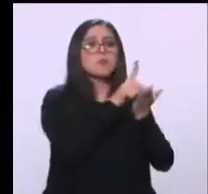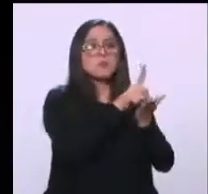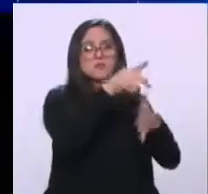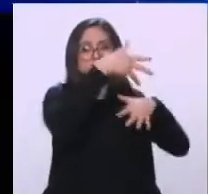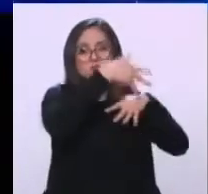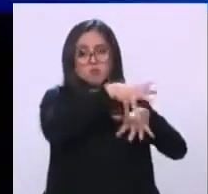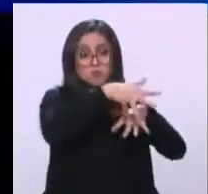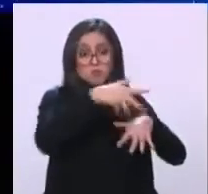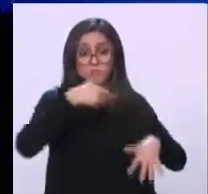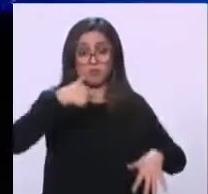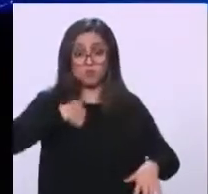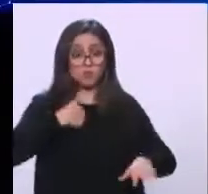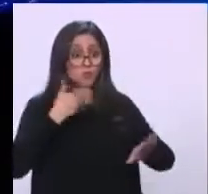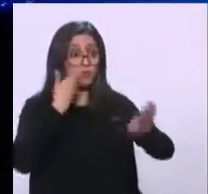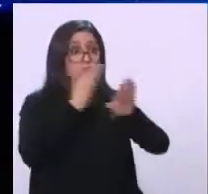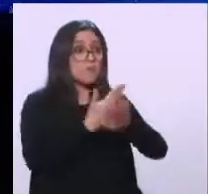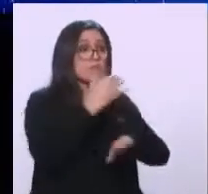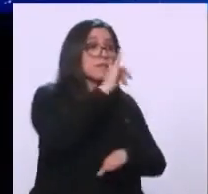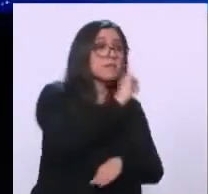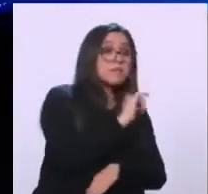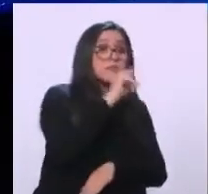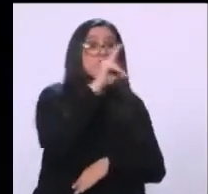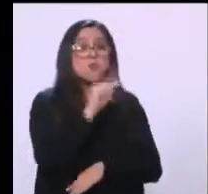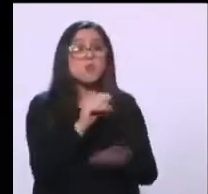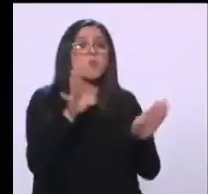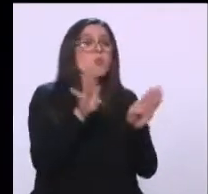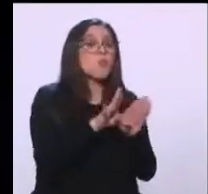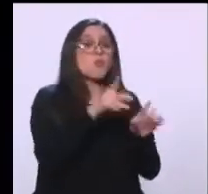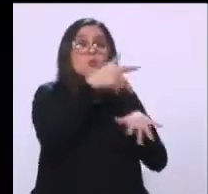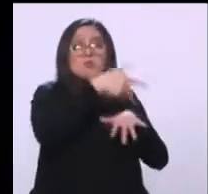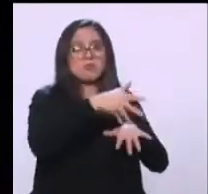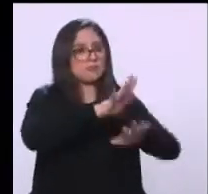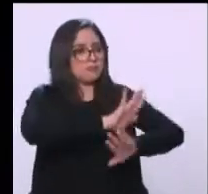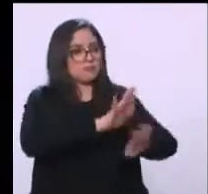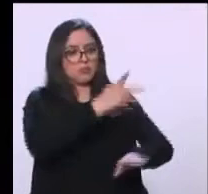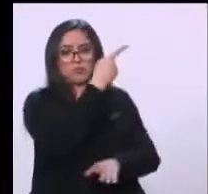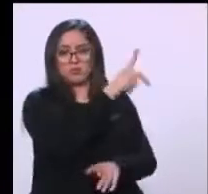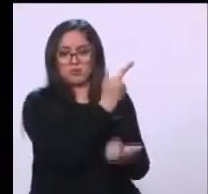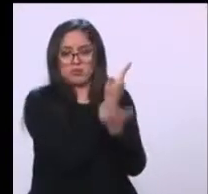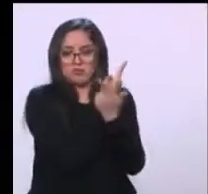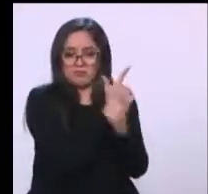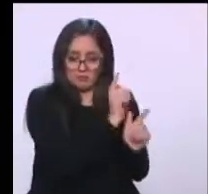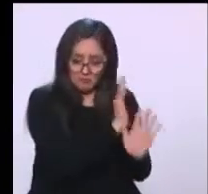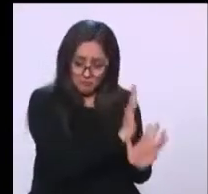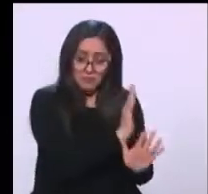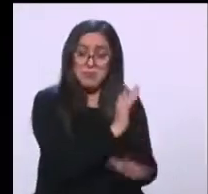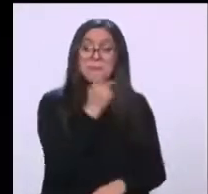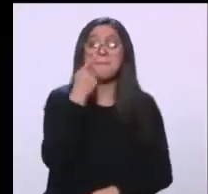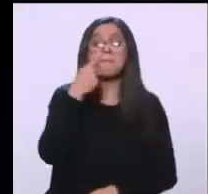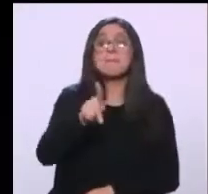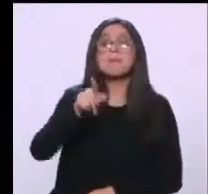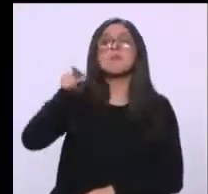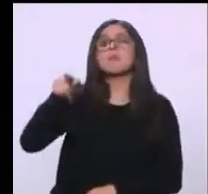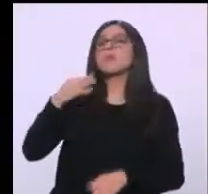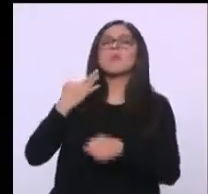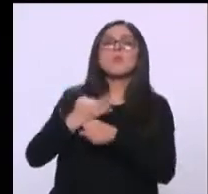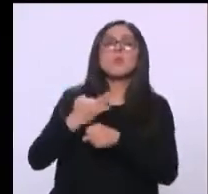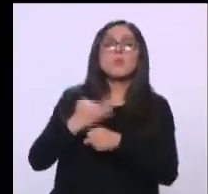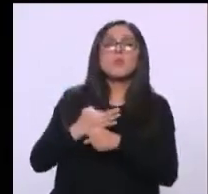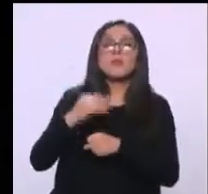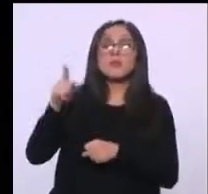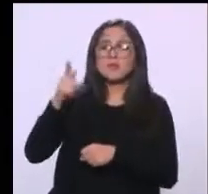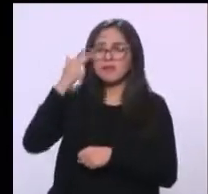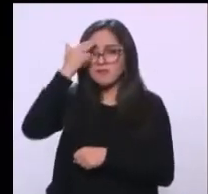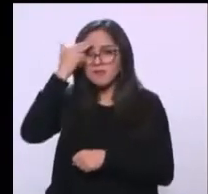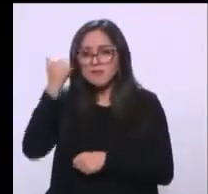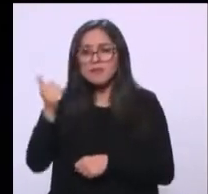no me voy a meter en cómo se puede protestar y no se puede protestar. Pero sí creo que de ahí a meterte con lo que bien